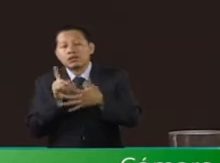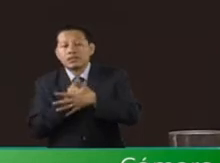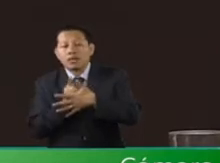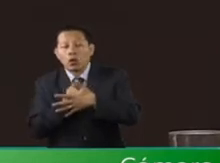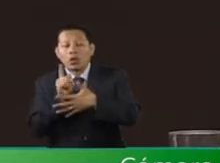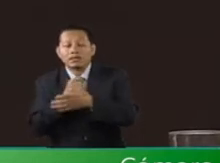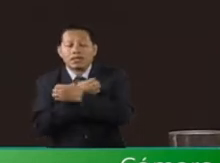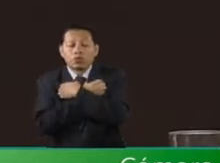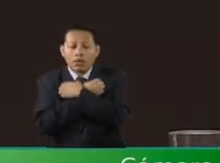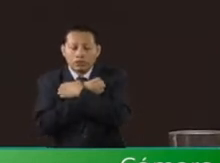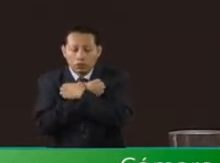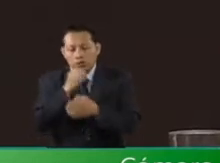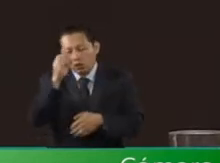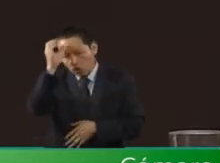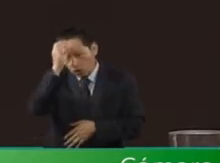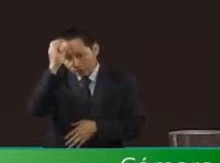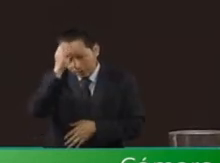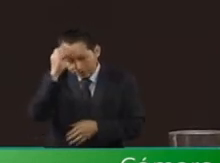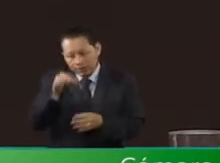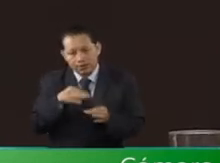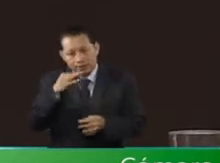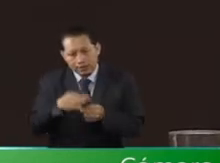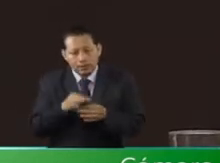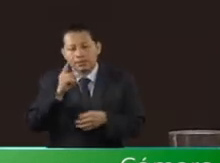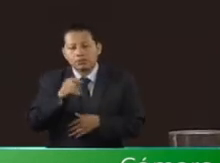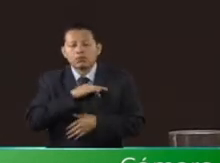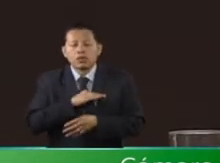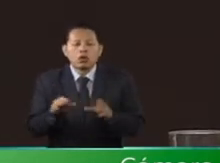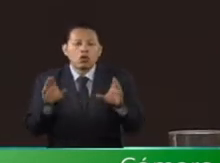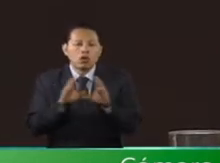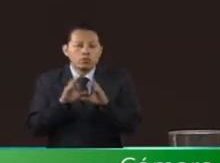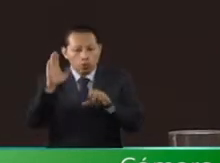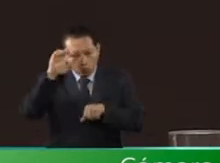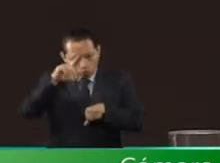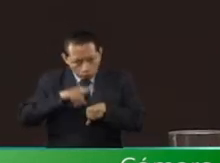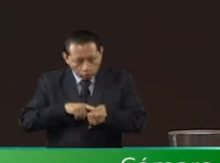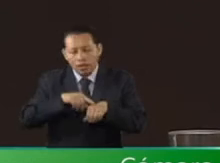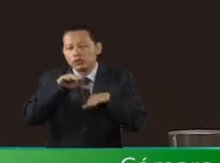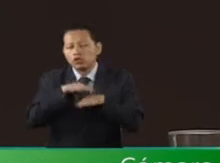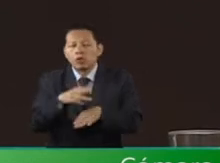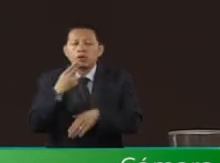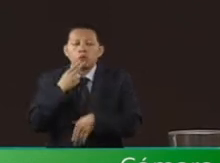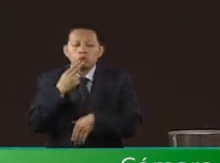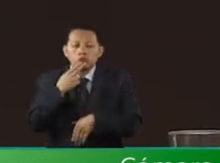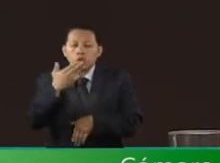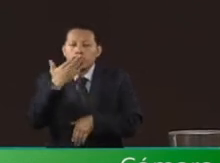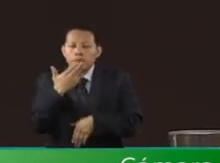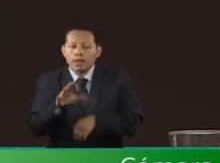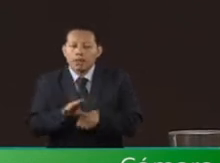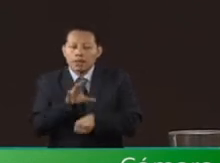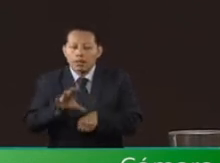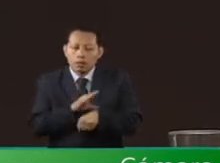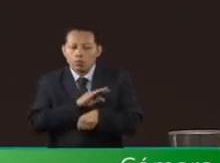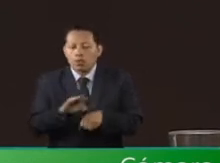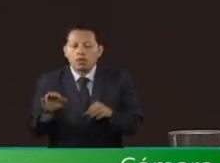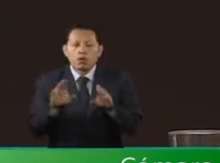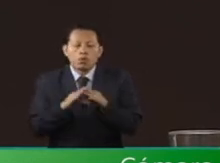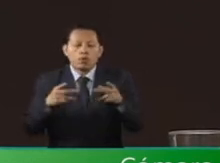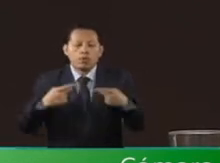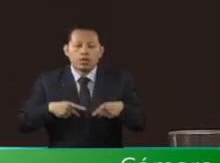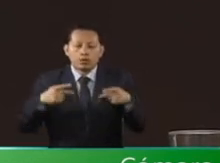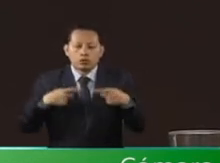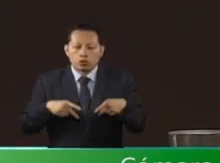educación y conciencia pública fomentar una cultura sobre el uso eficiente de la energía entre la